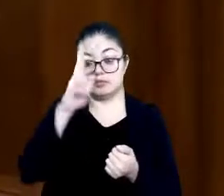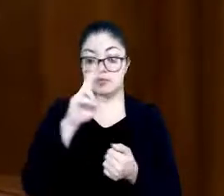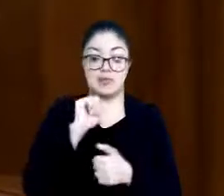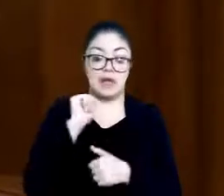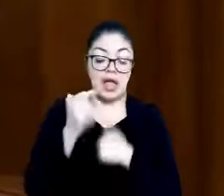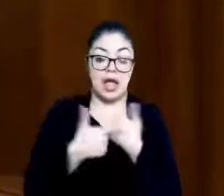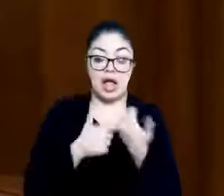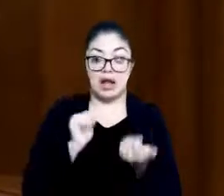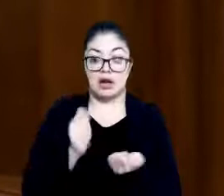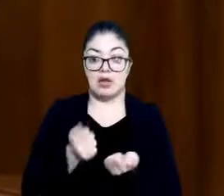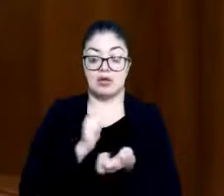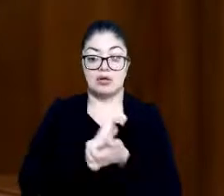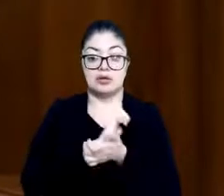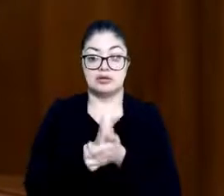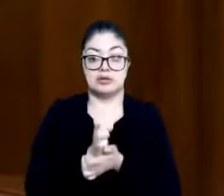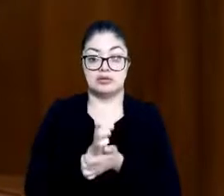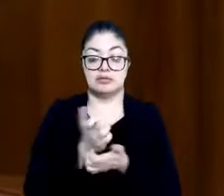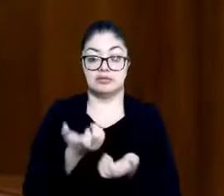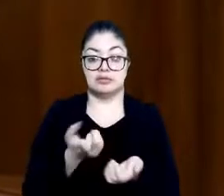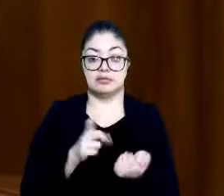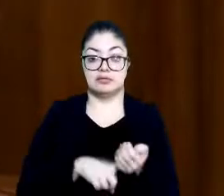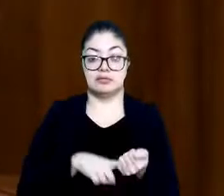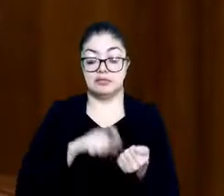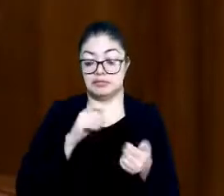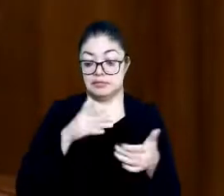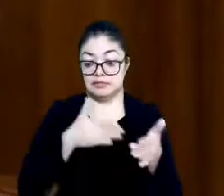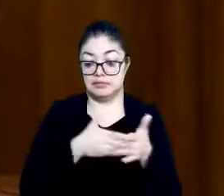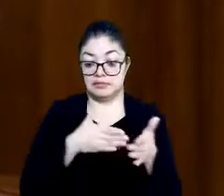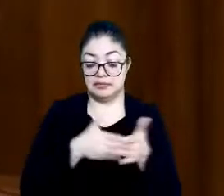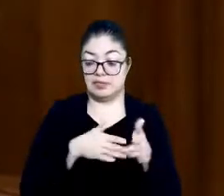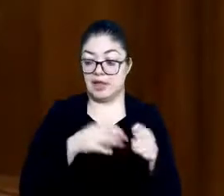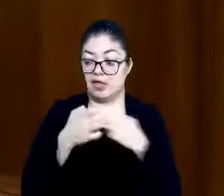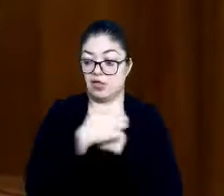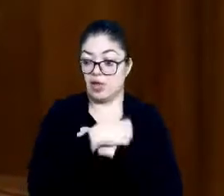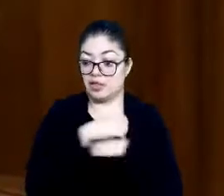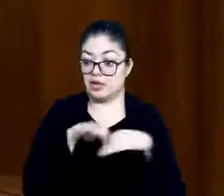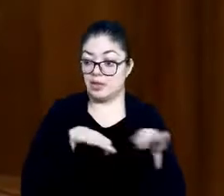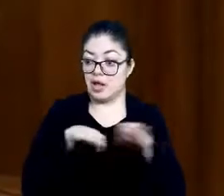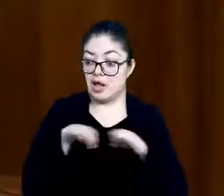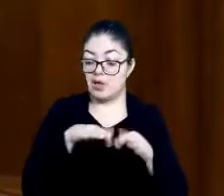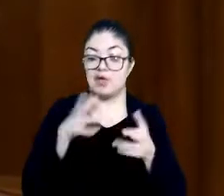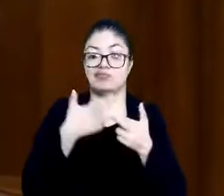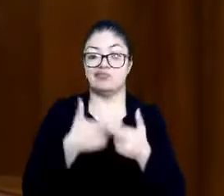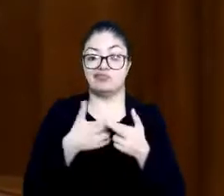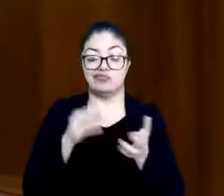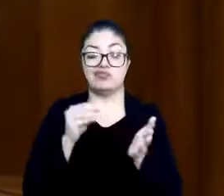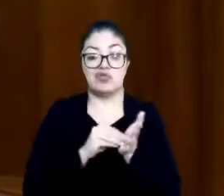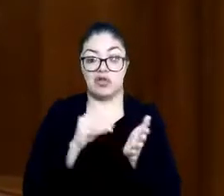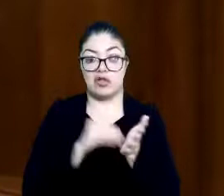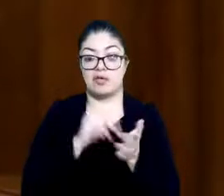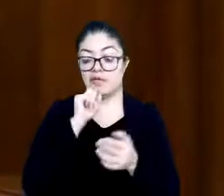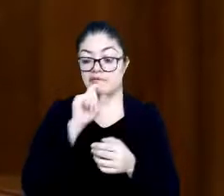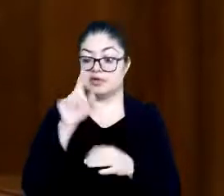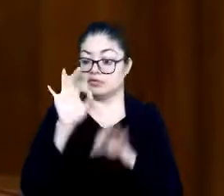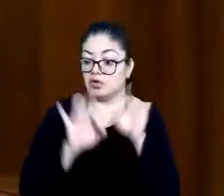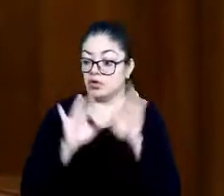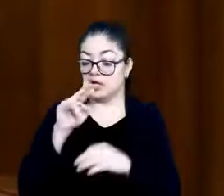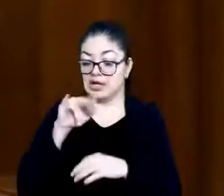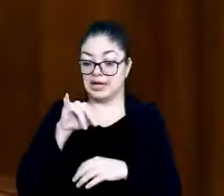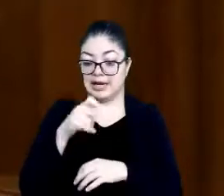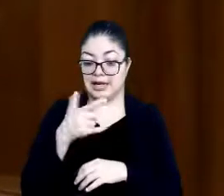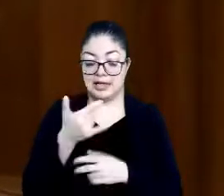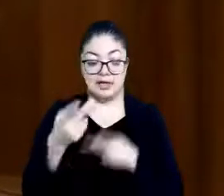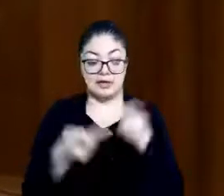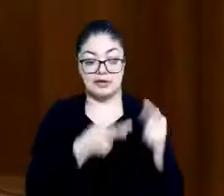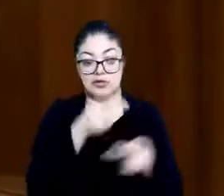de discriminación. La brecha educativa y laboral sigue siendo muy amplia, como lo reflejó el censo del INEGI en